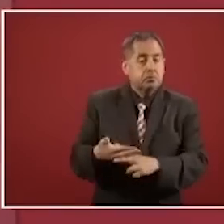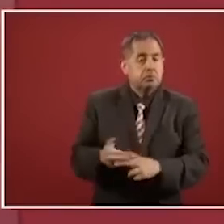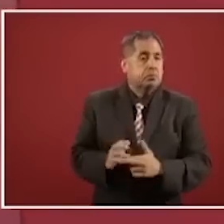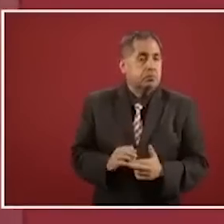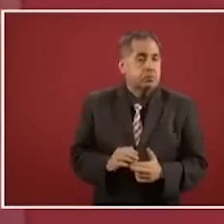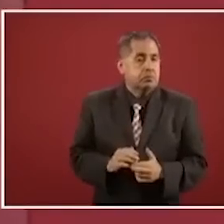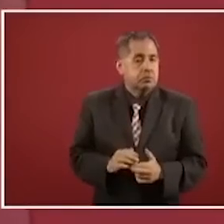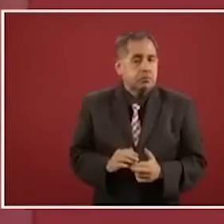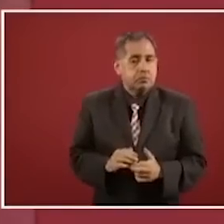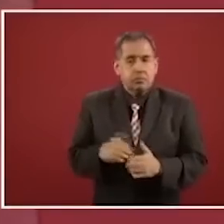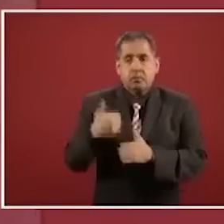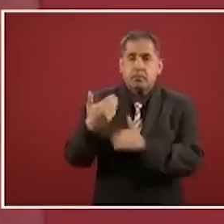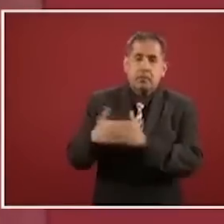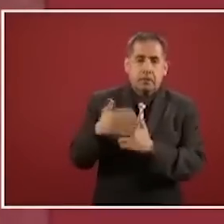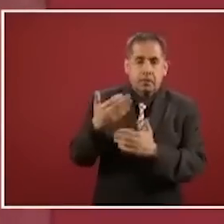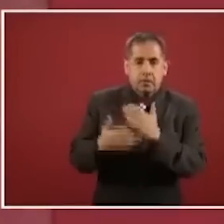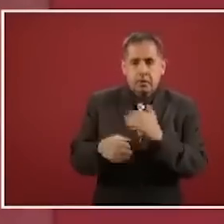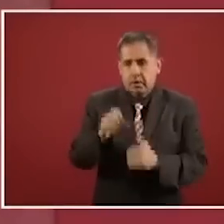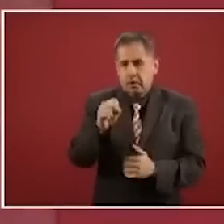los otros 60 mil,